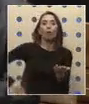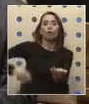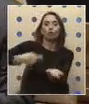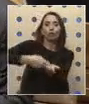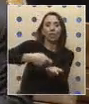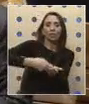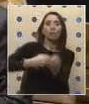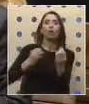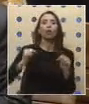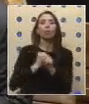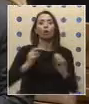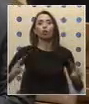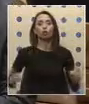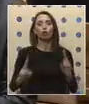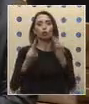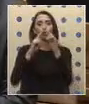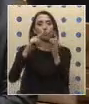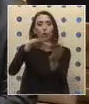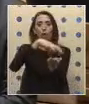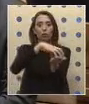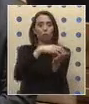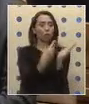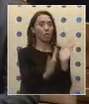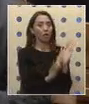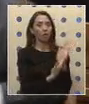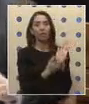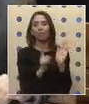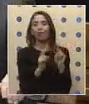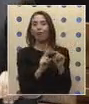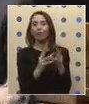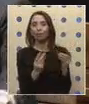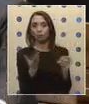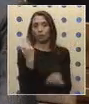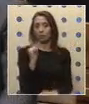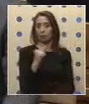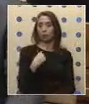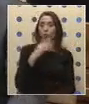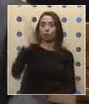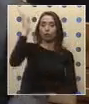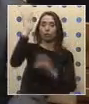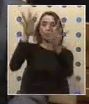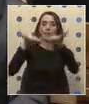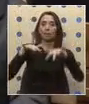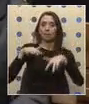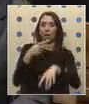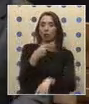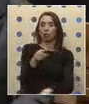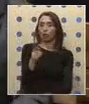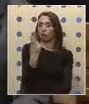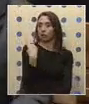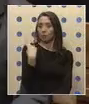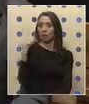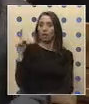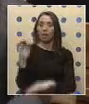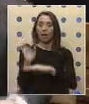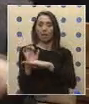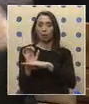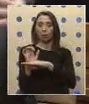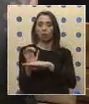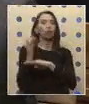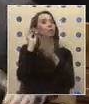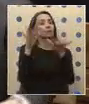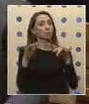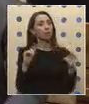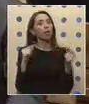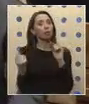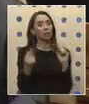se construye la ciudad no está resuelto. Yo estuve recién en un seminario hace 2 semanas en Ecuador, un seminario para